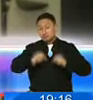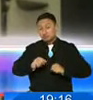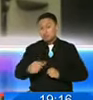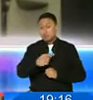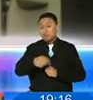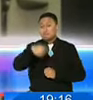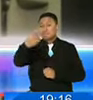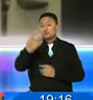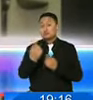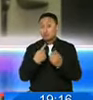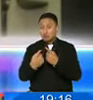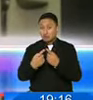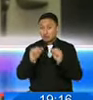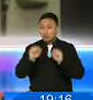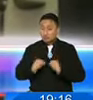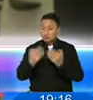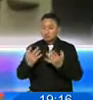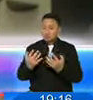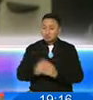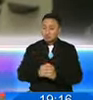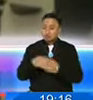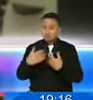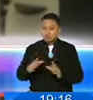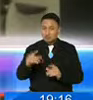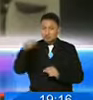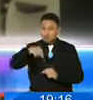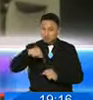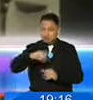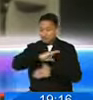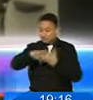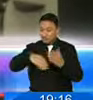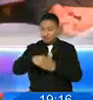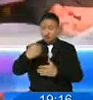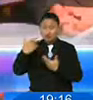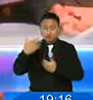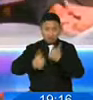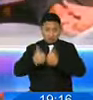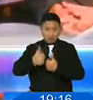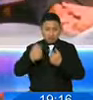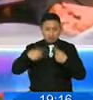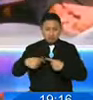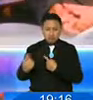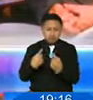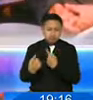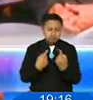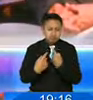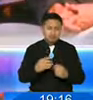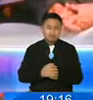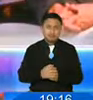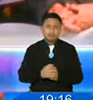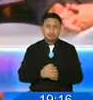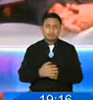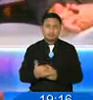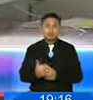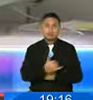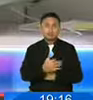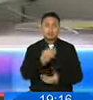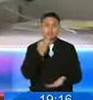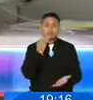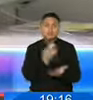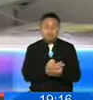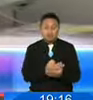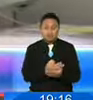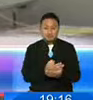próximo debate se espera, ¿no es cierto?, que haya un intercambio entre todos los candidatos. Que esta ausencia perjudica únicamente a los